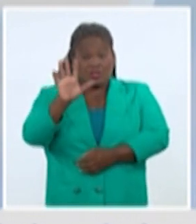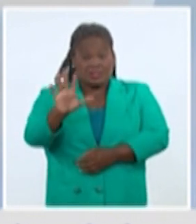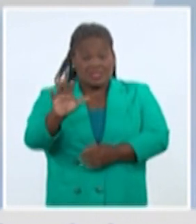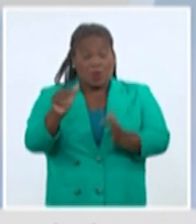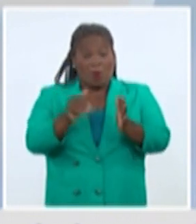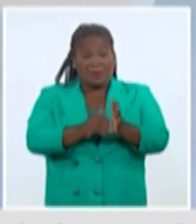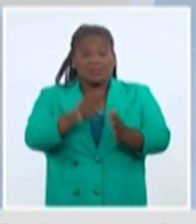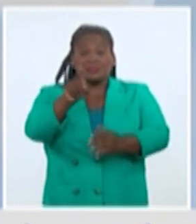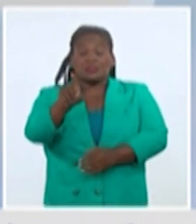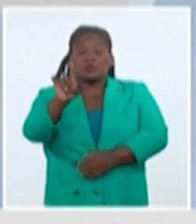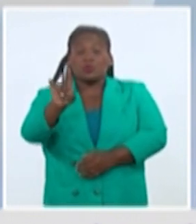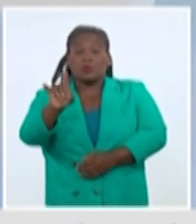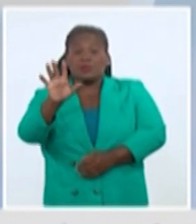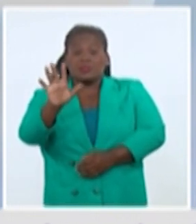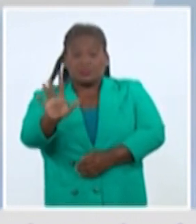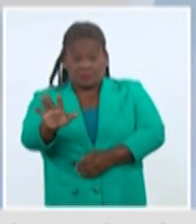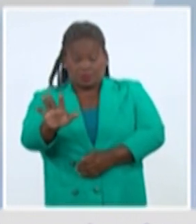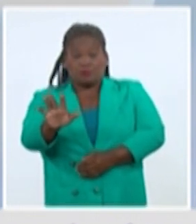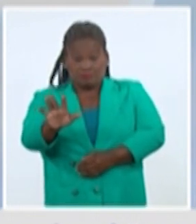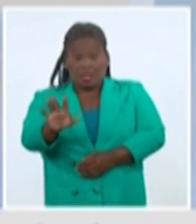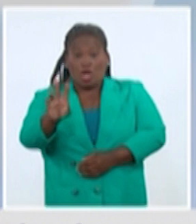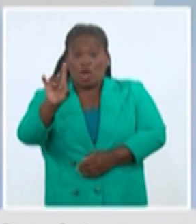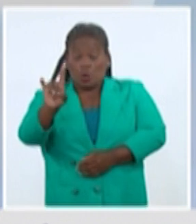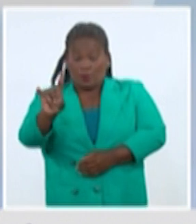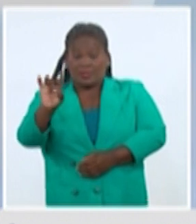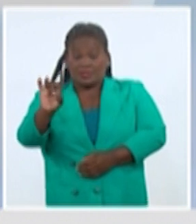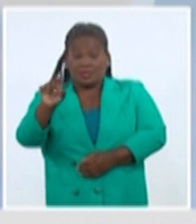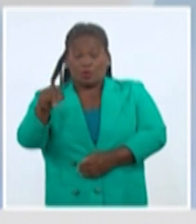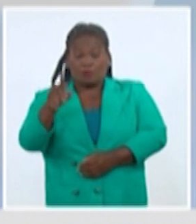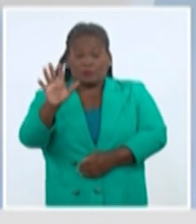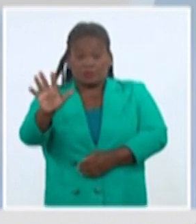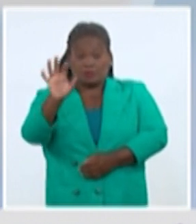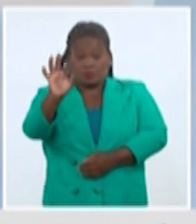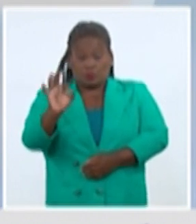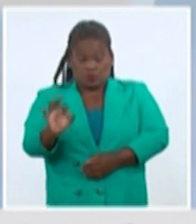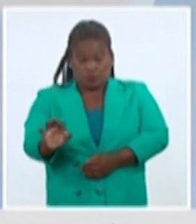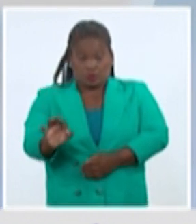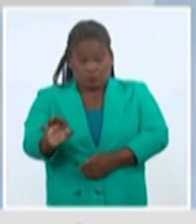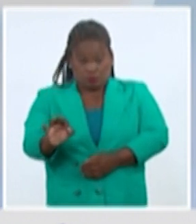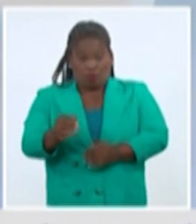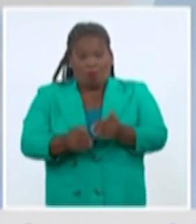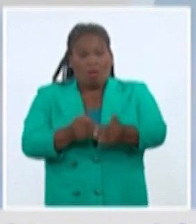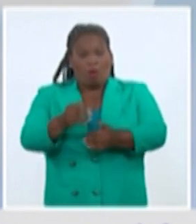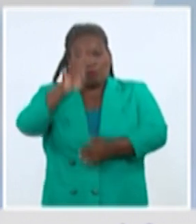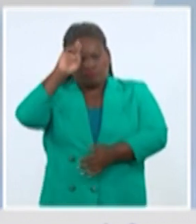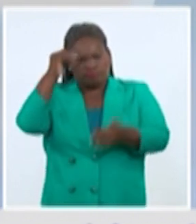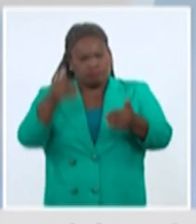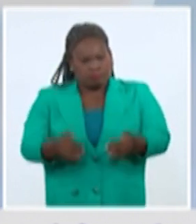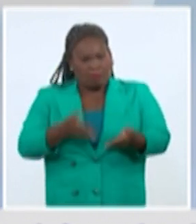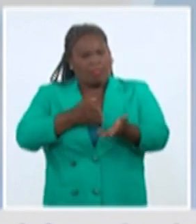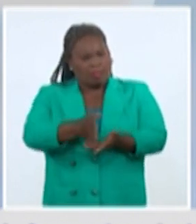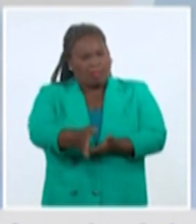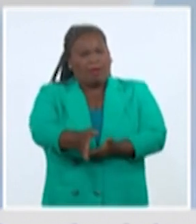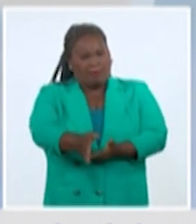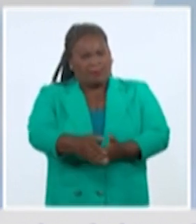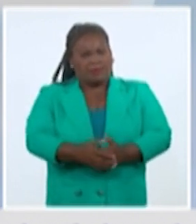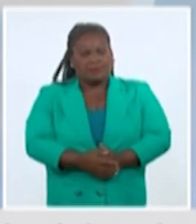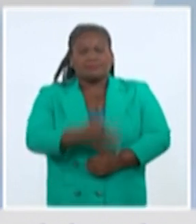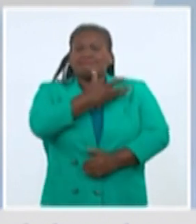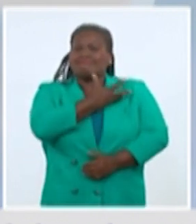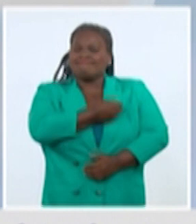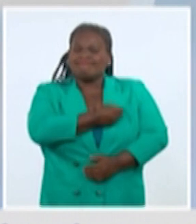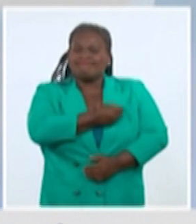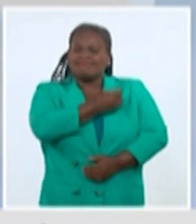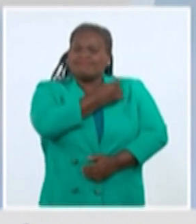5.195, que es el 97,5%, con una evolución clínica estable. Lamentamos al inicio de